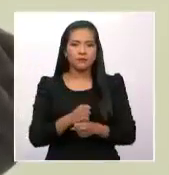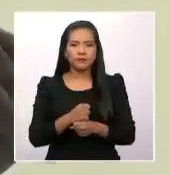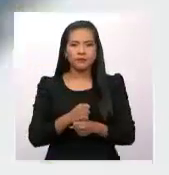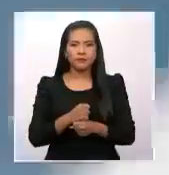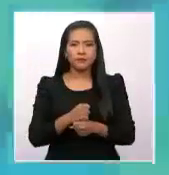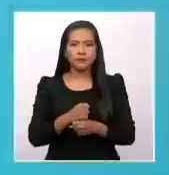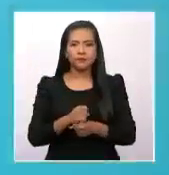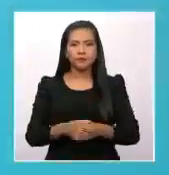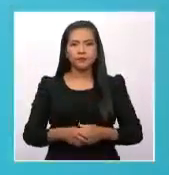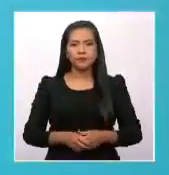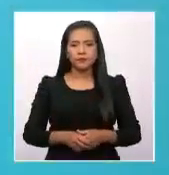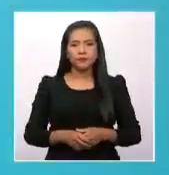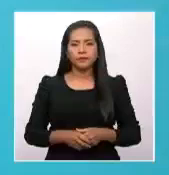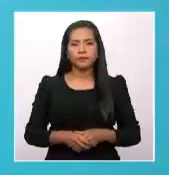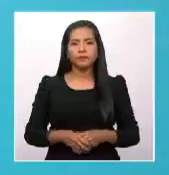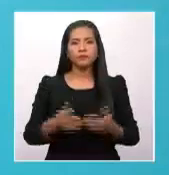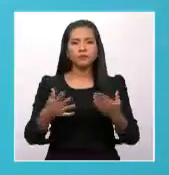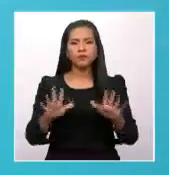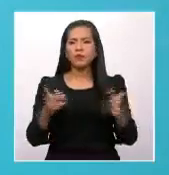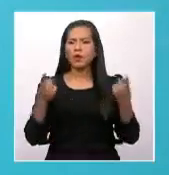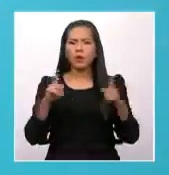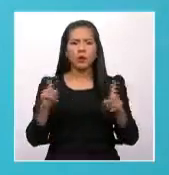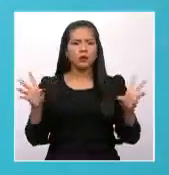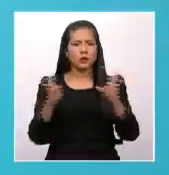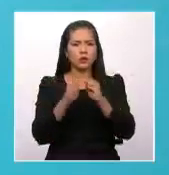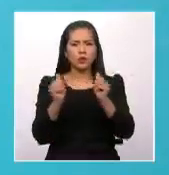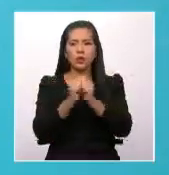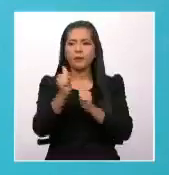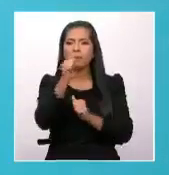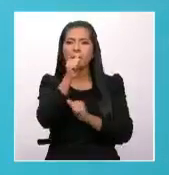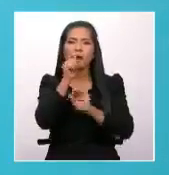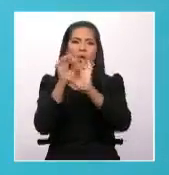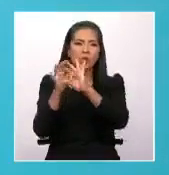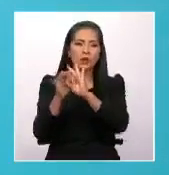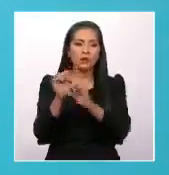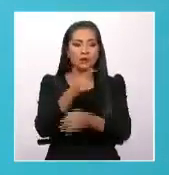Durante la reunión con el Pacto de Unidad, el presidente Luis Arce garantizó la continuidad.